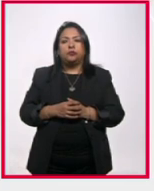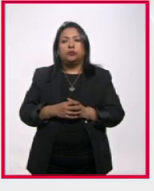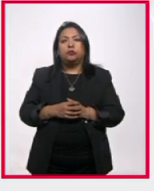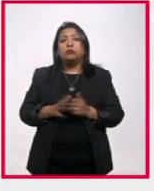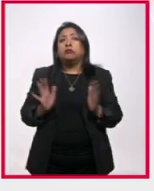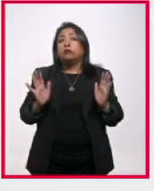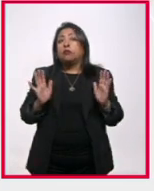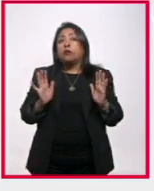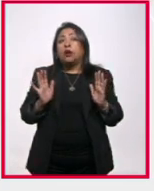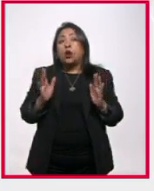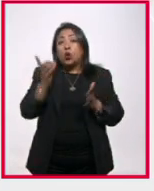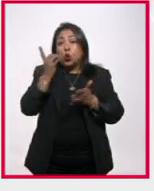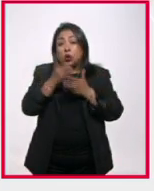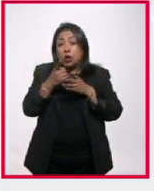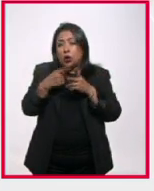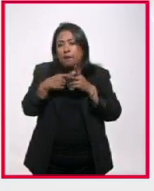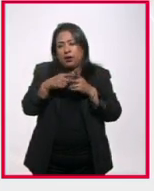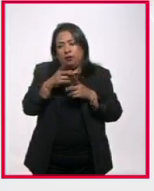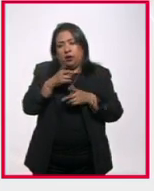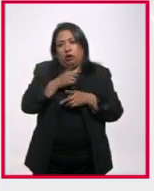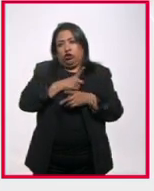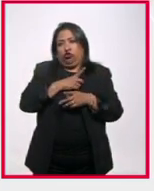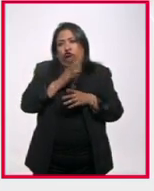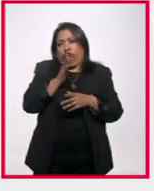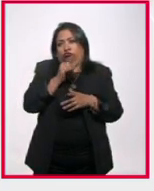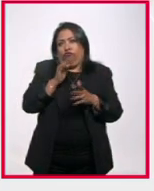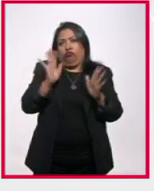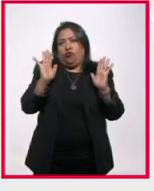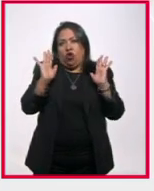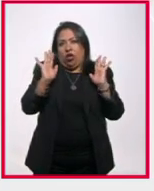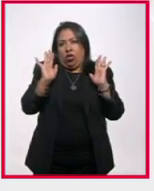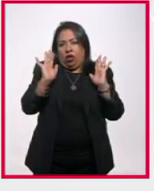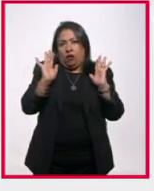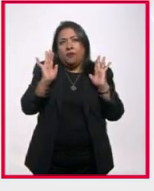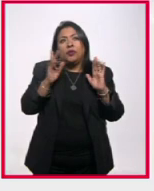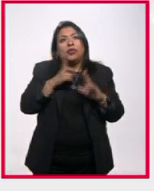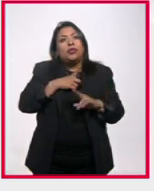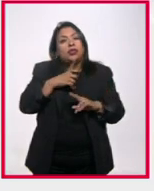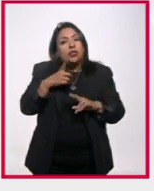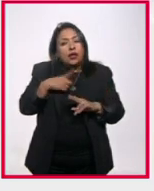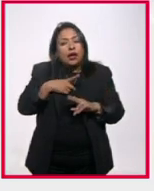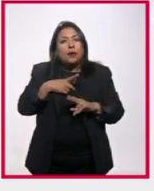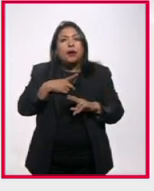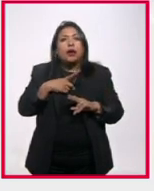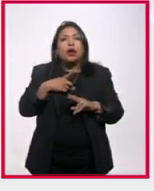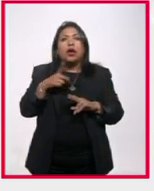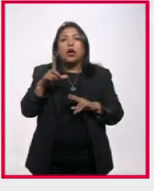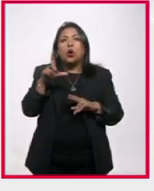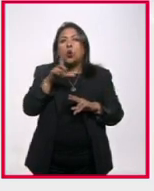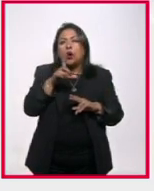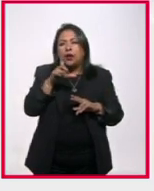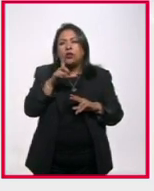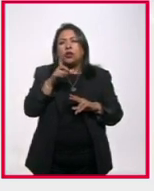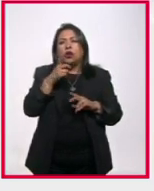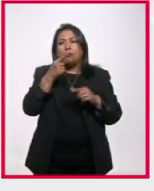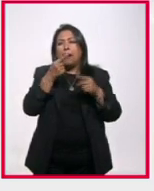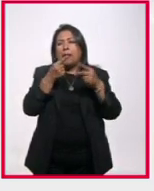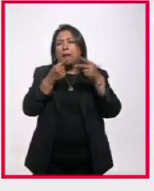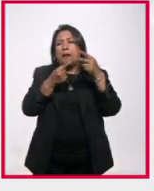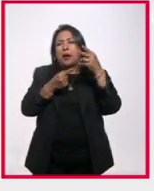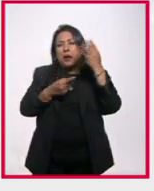pero pues no se puede hacer solo de matemáticas, y entonces debe llegar el momento en que todas esas